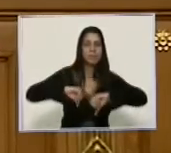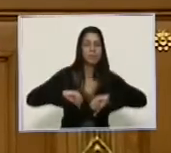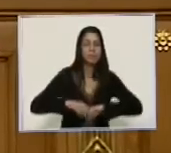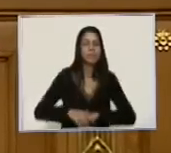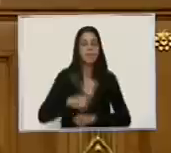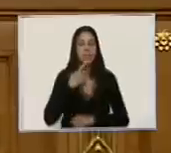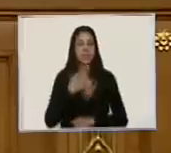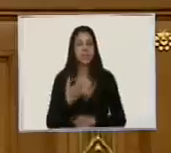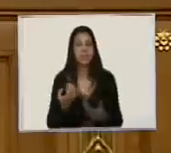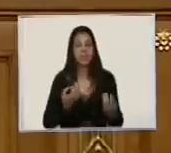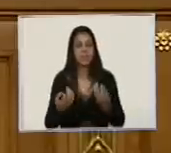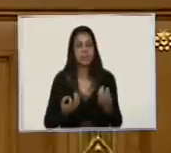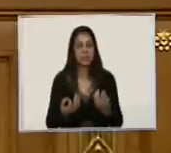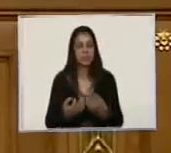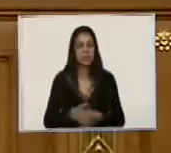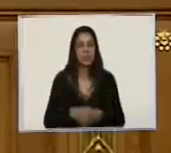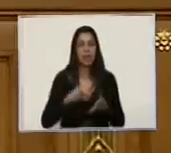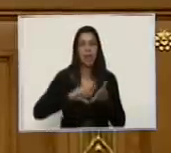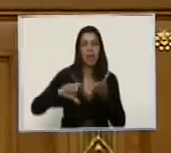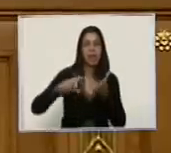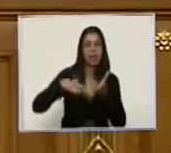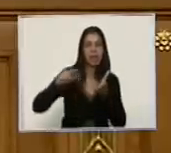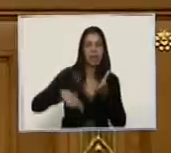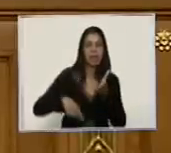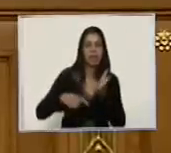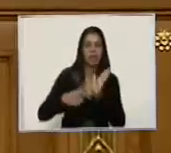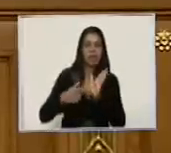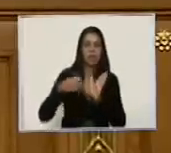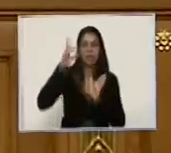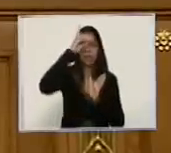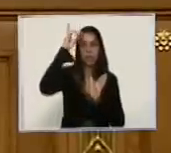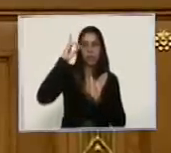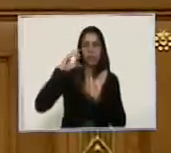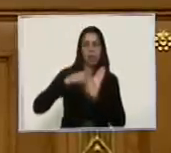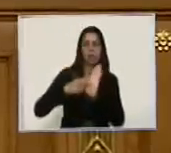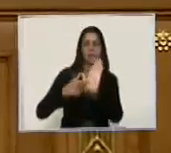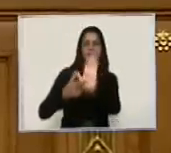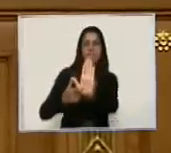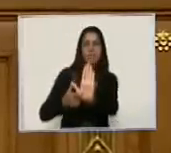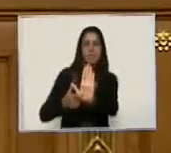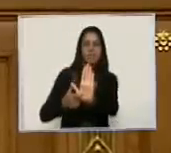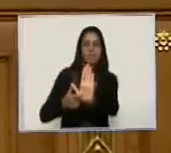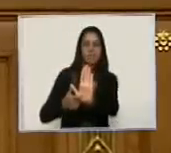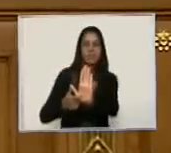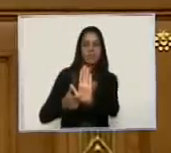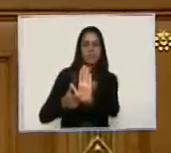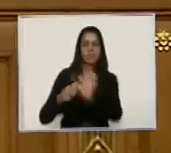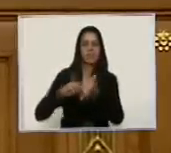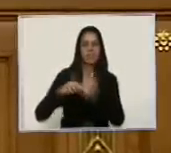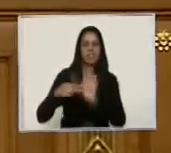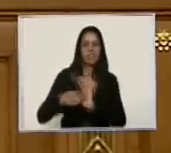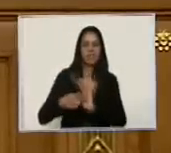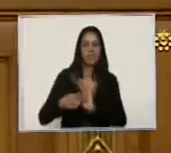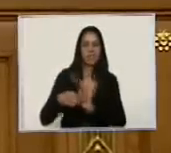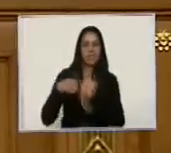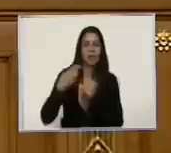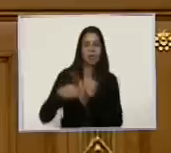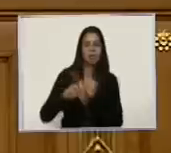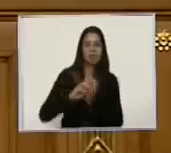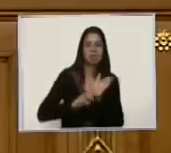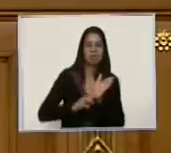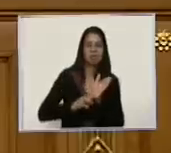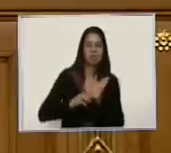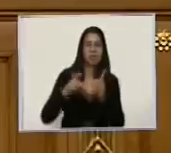estoy diciendo es el cheque que Diosdado Cabello sacó. Eliminamos a los partidos de laboratorio,